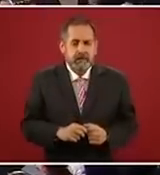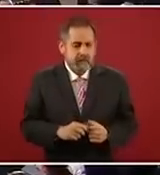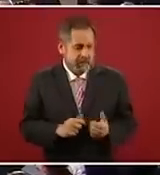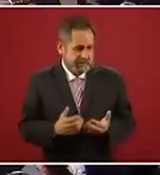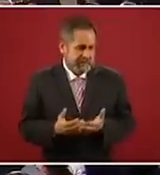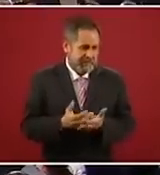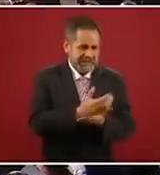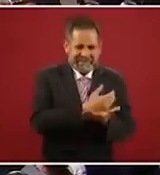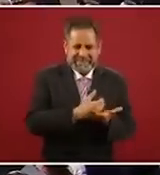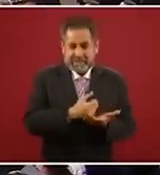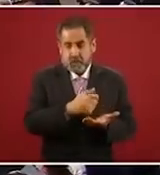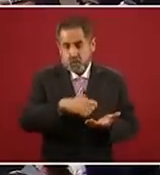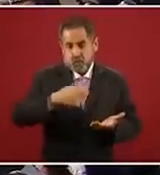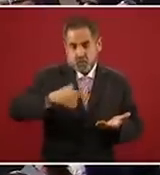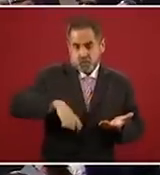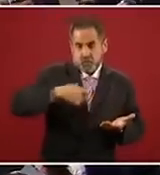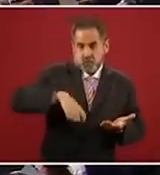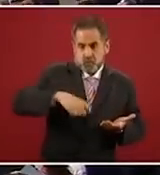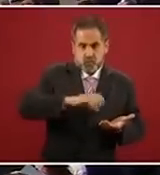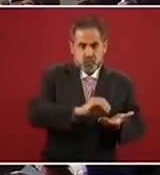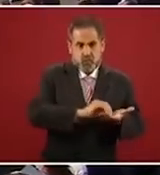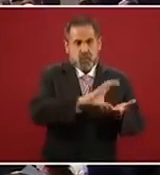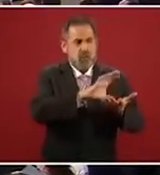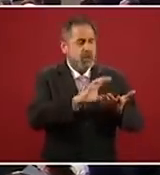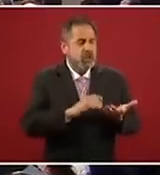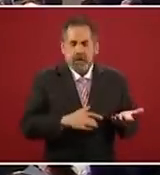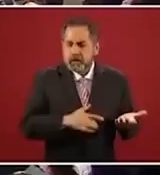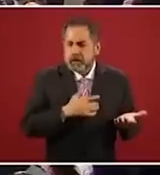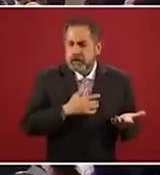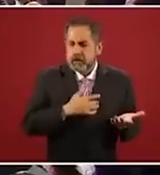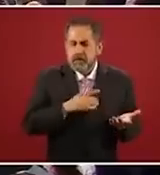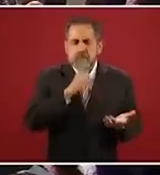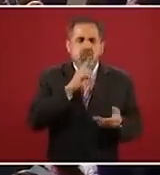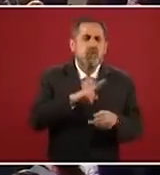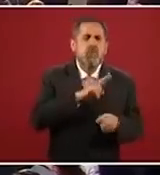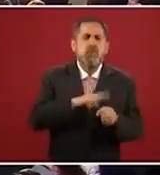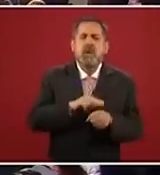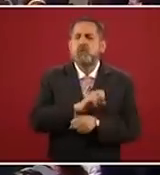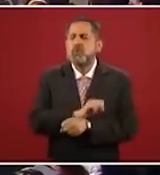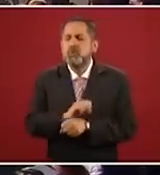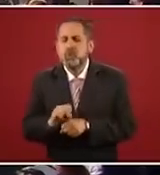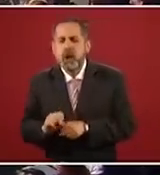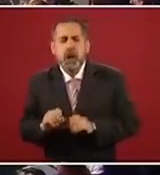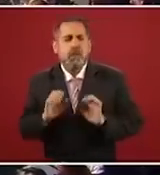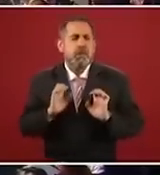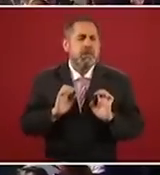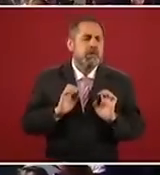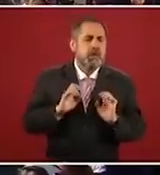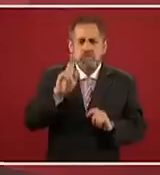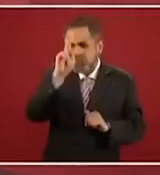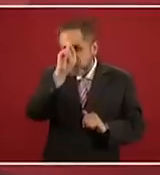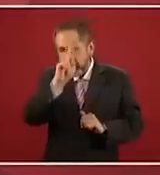fortunas considerables, actúan con austeridad, con sobriedad.